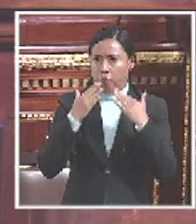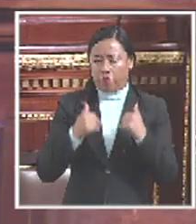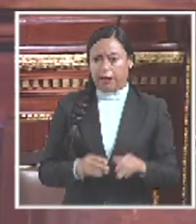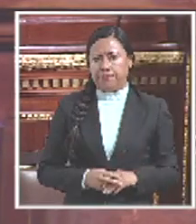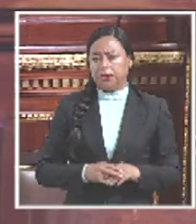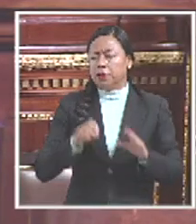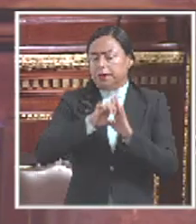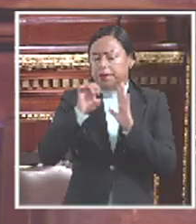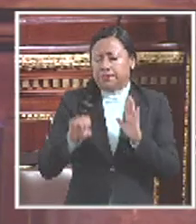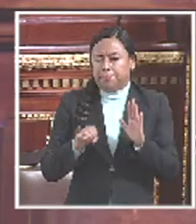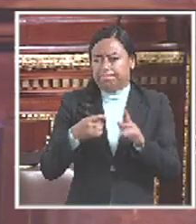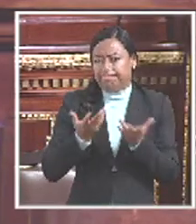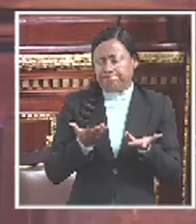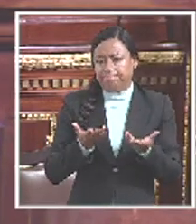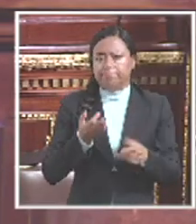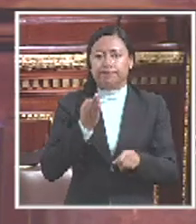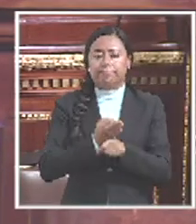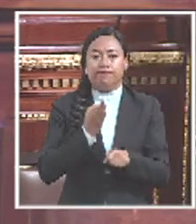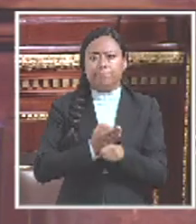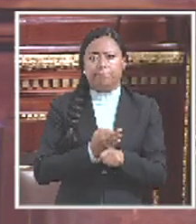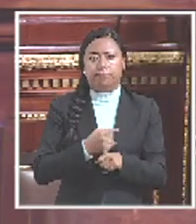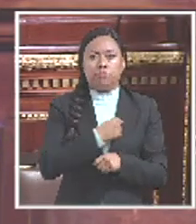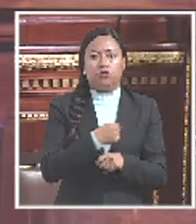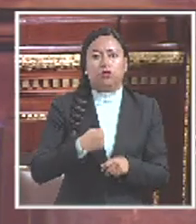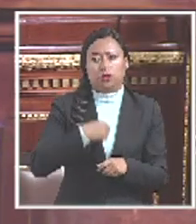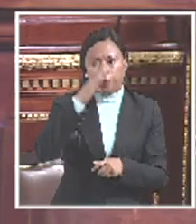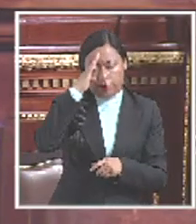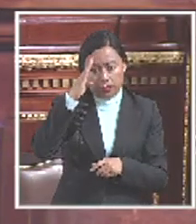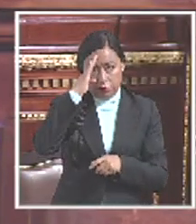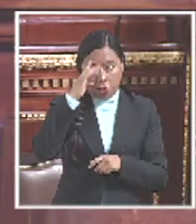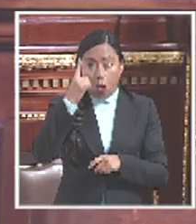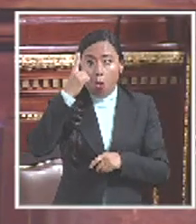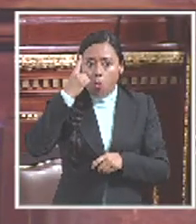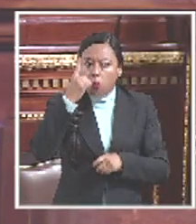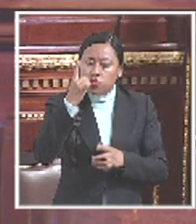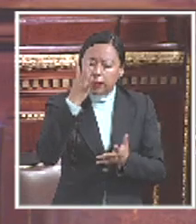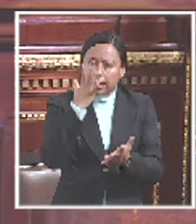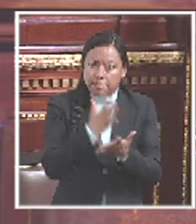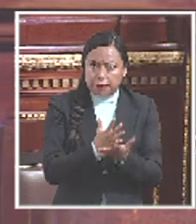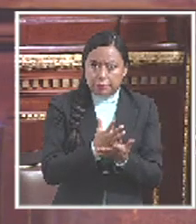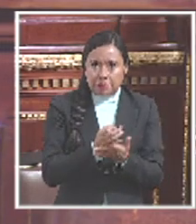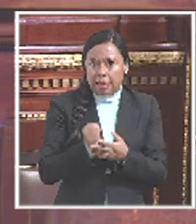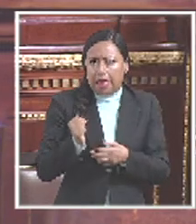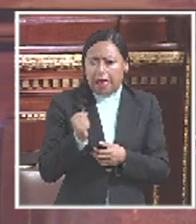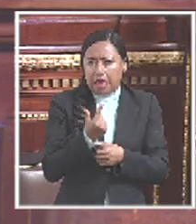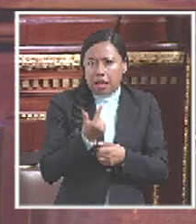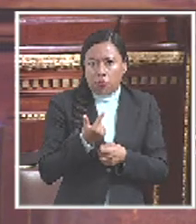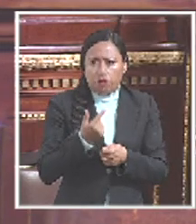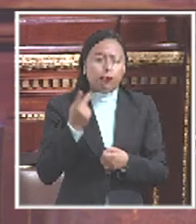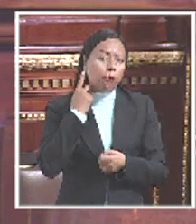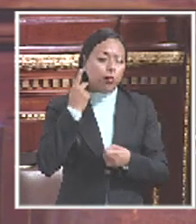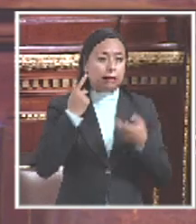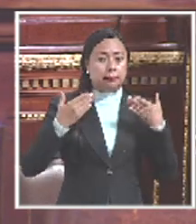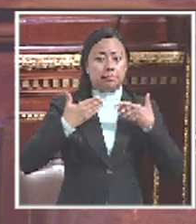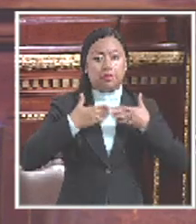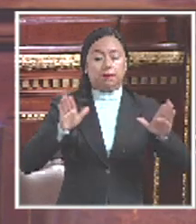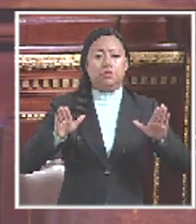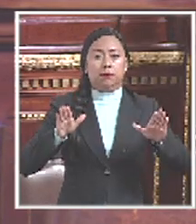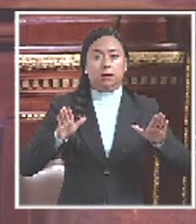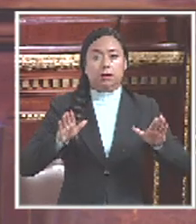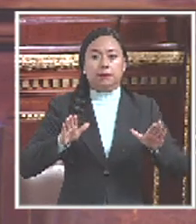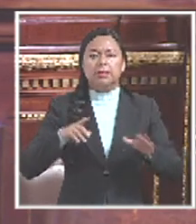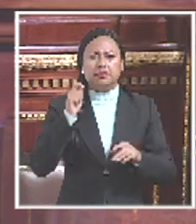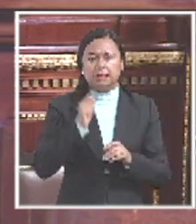empezar, estamos pasando de un solo golpe de una política pública que es un